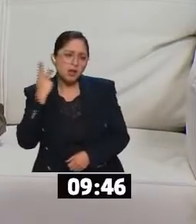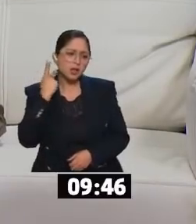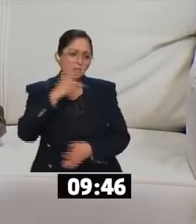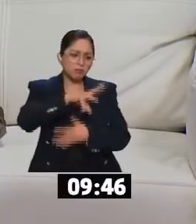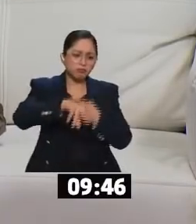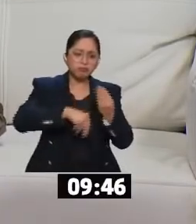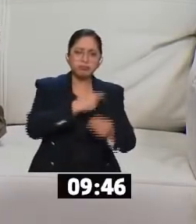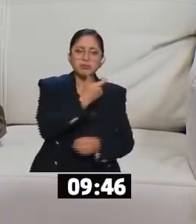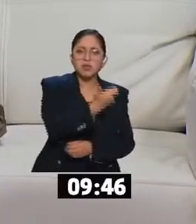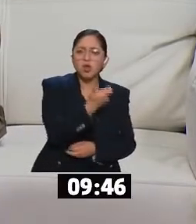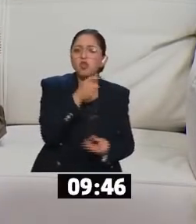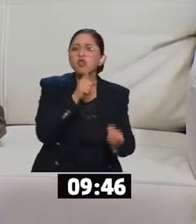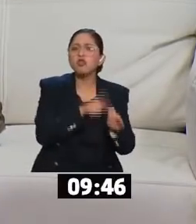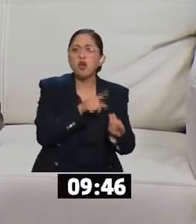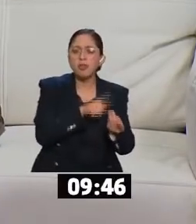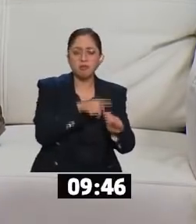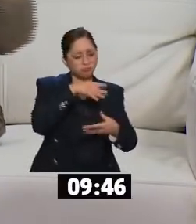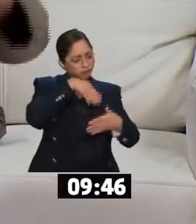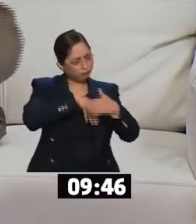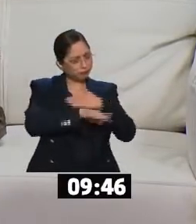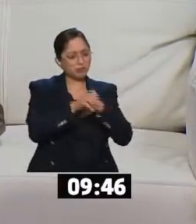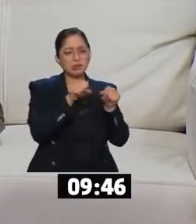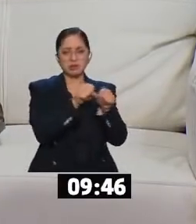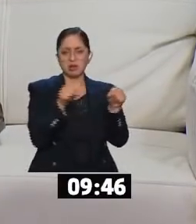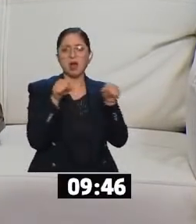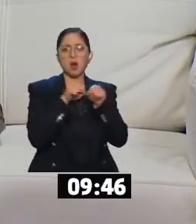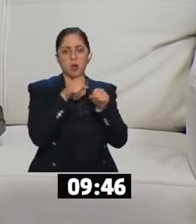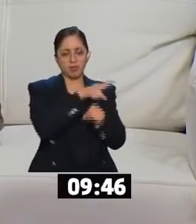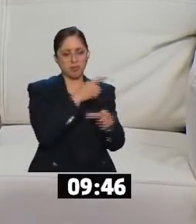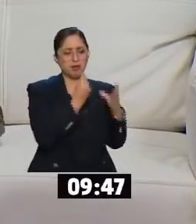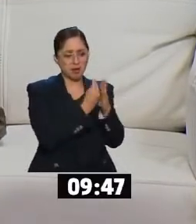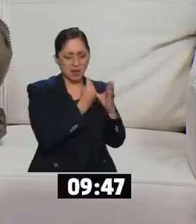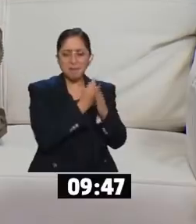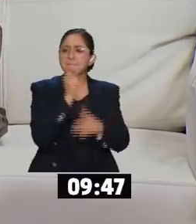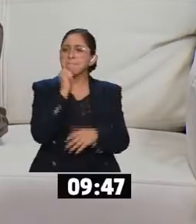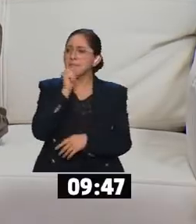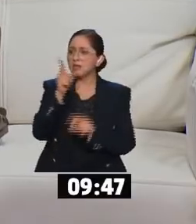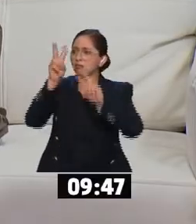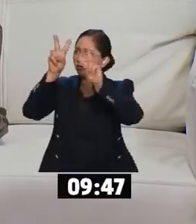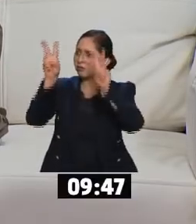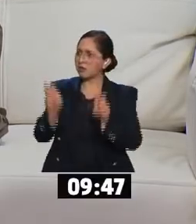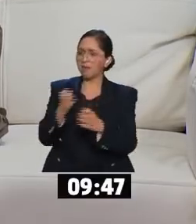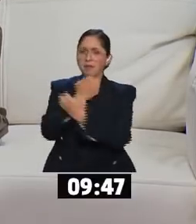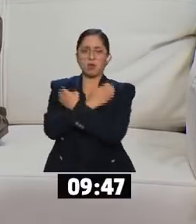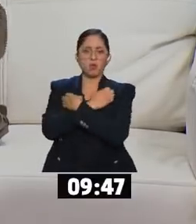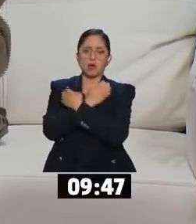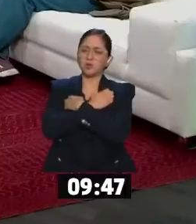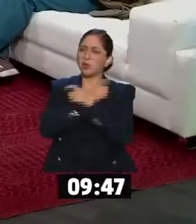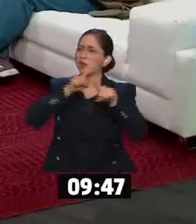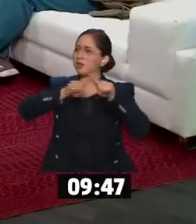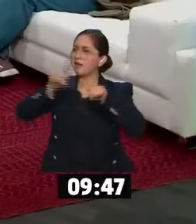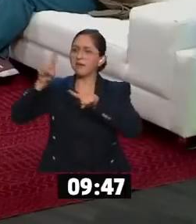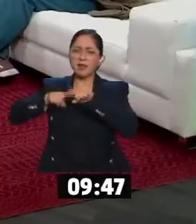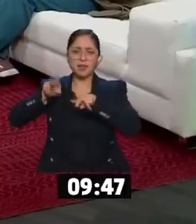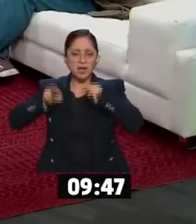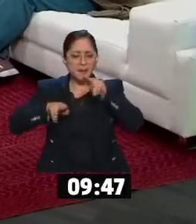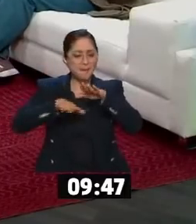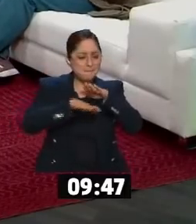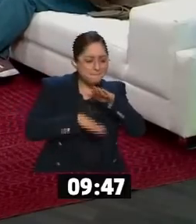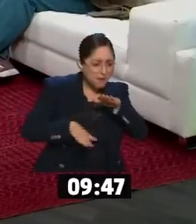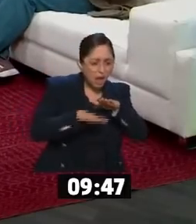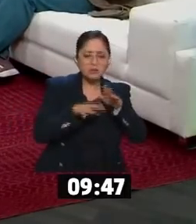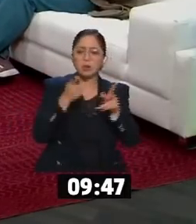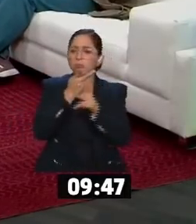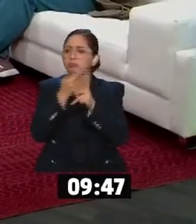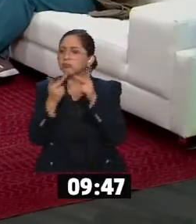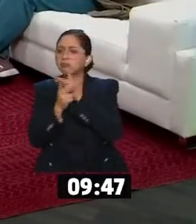es en el salón de clases y en los ámbitos educativos, en todos los niveles de la educación. Claro. Entonces, es